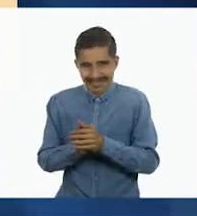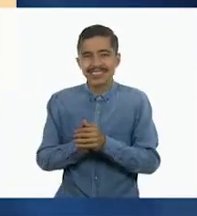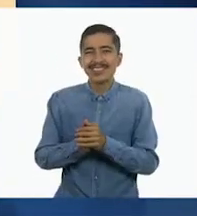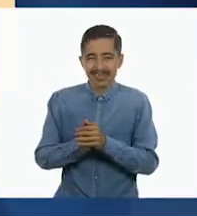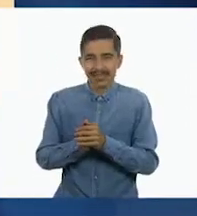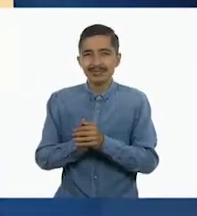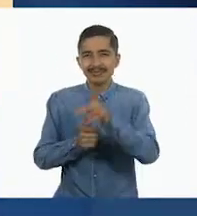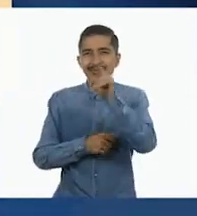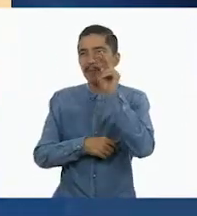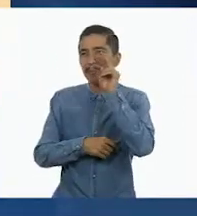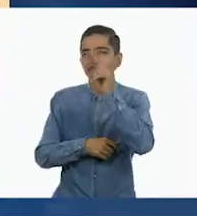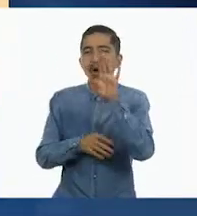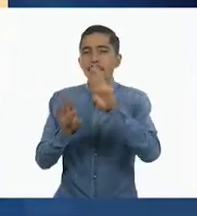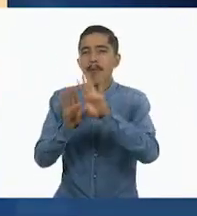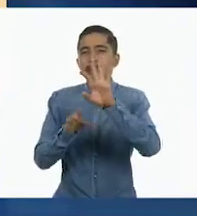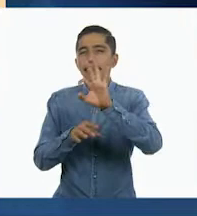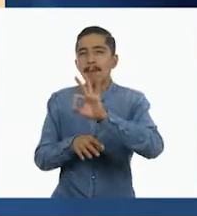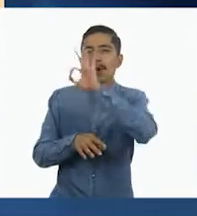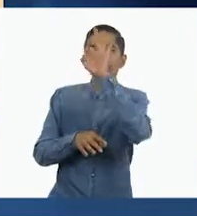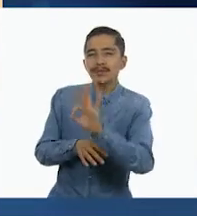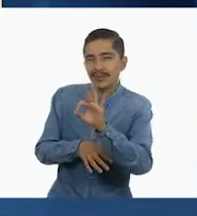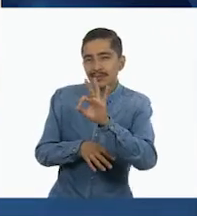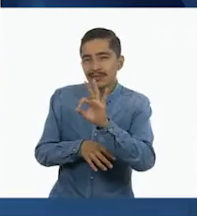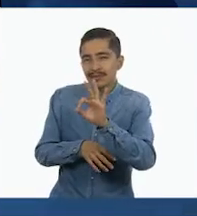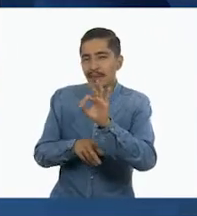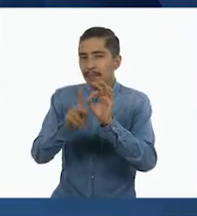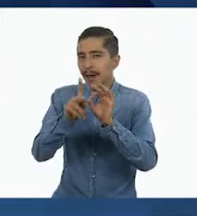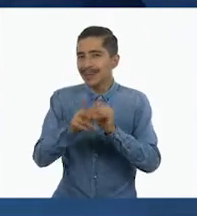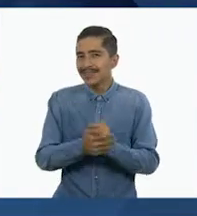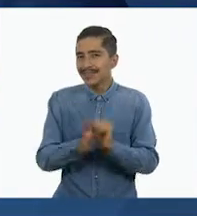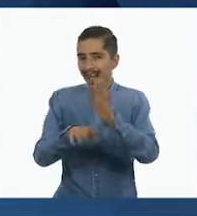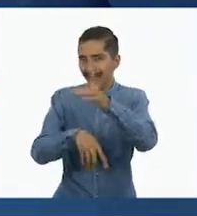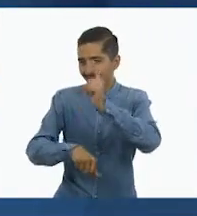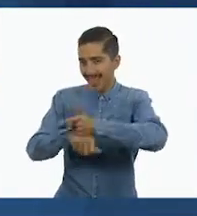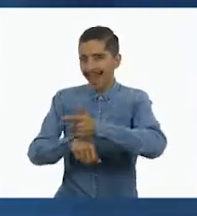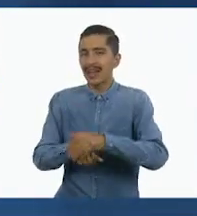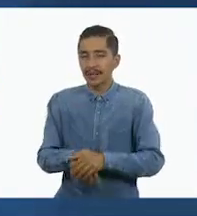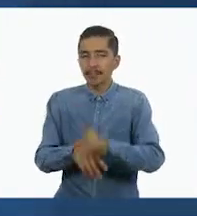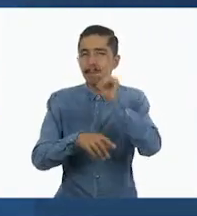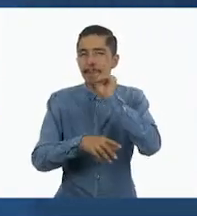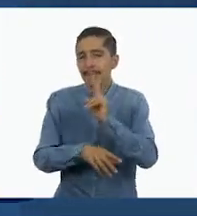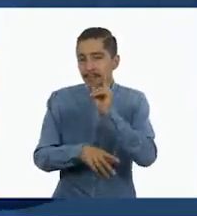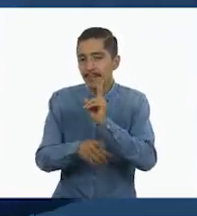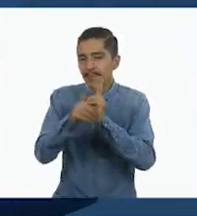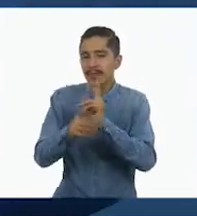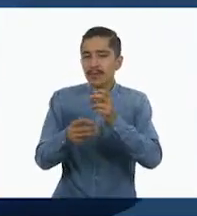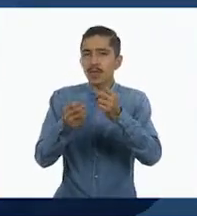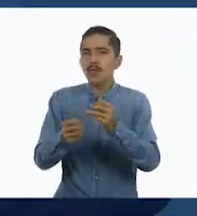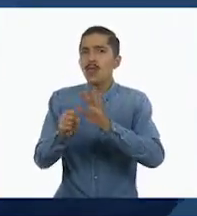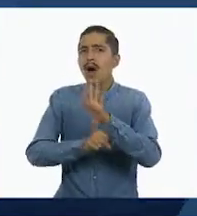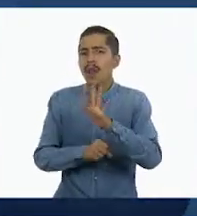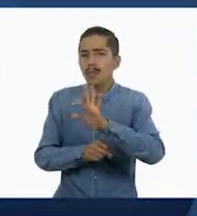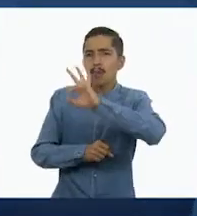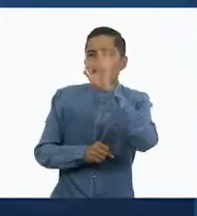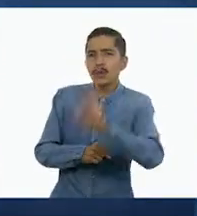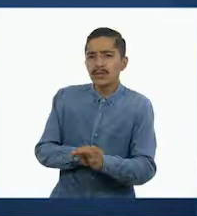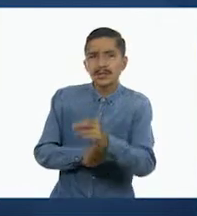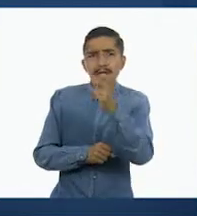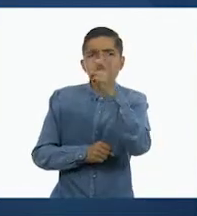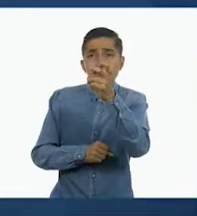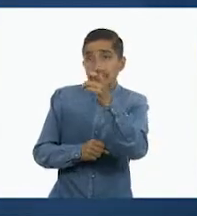como un porcentaje. Sí, muy bien, ya ven, ya se dieron cuenta. Vamos a calcular qué porcentaje representa esta